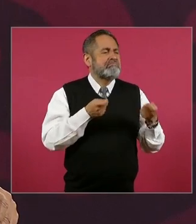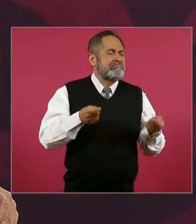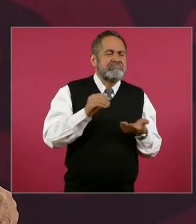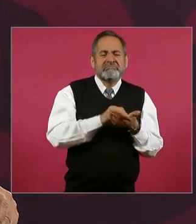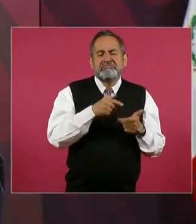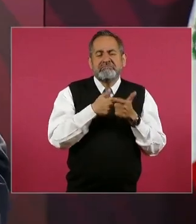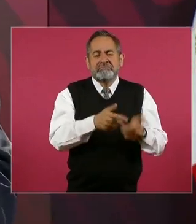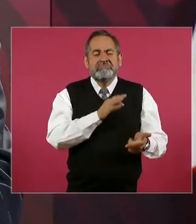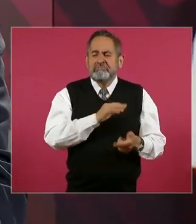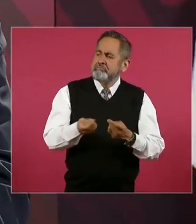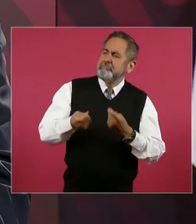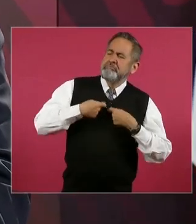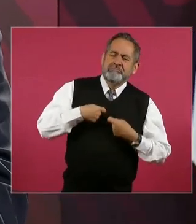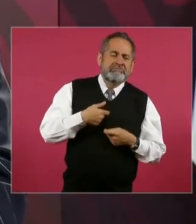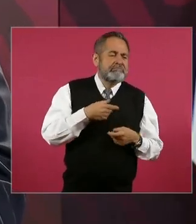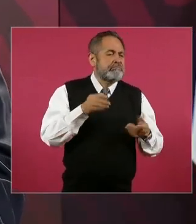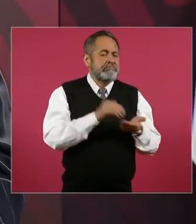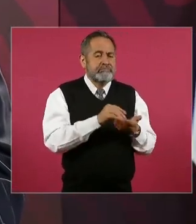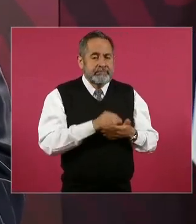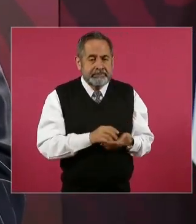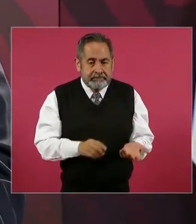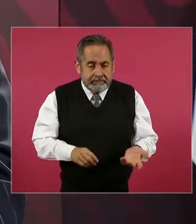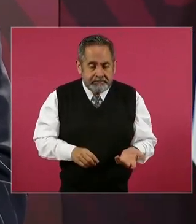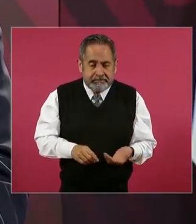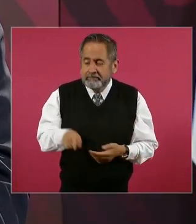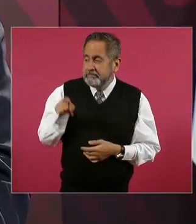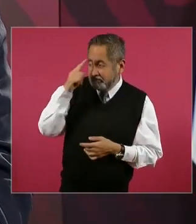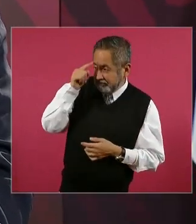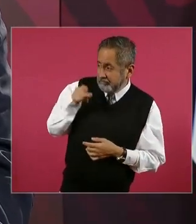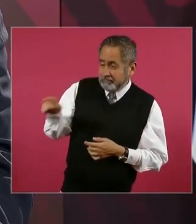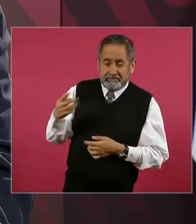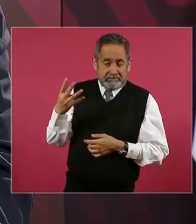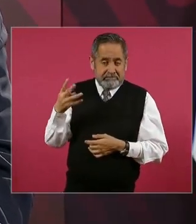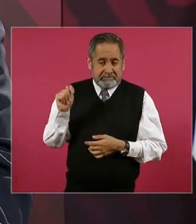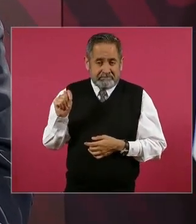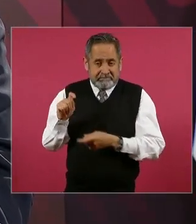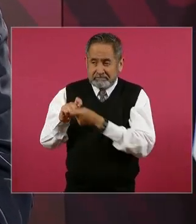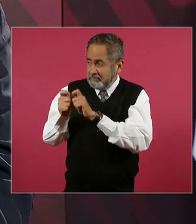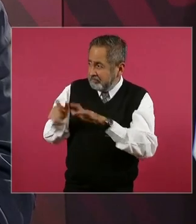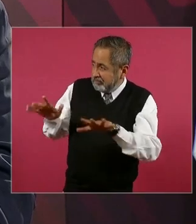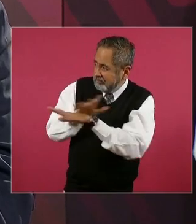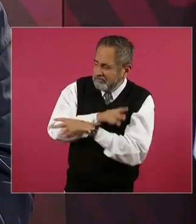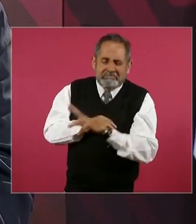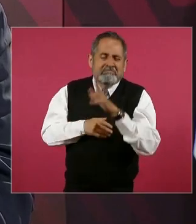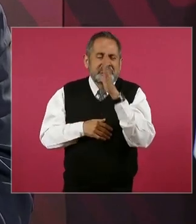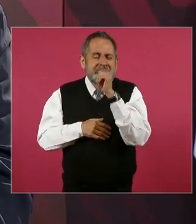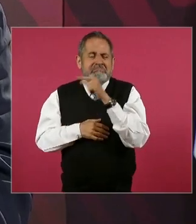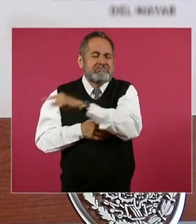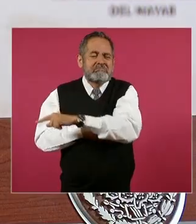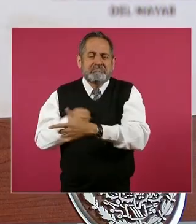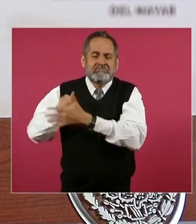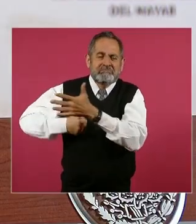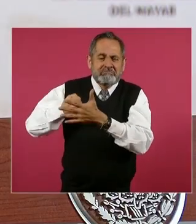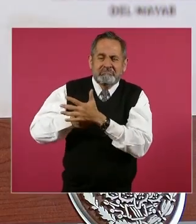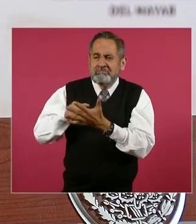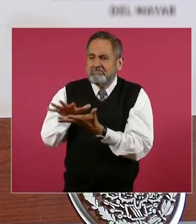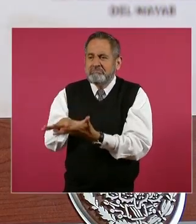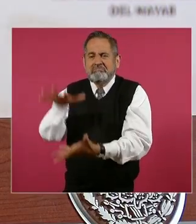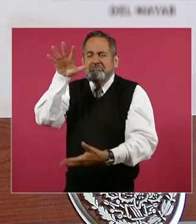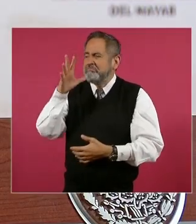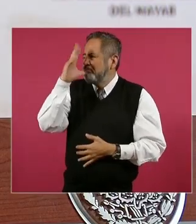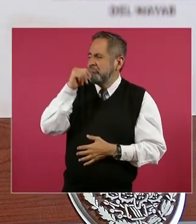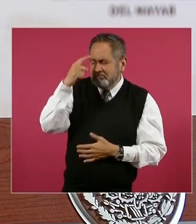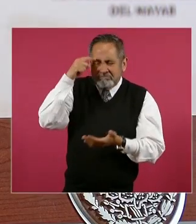no iba el movimiento de transformación a lograr mayoría